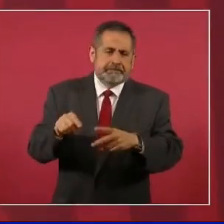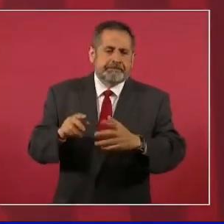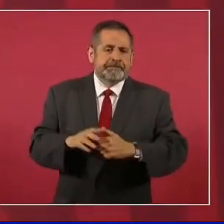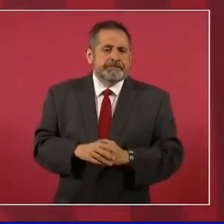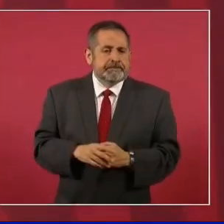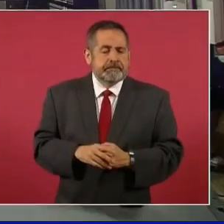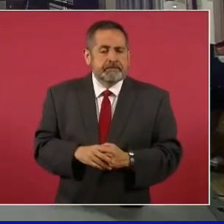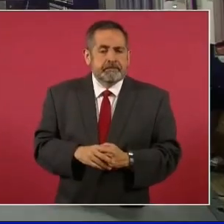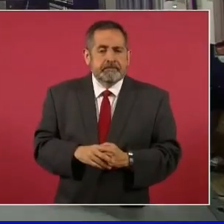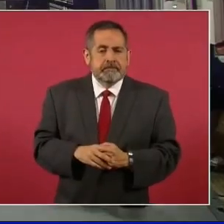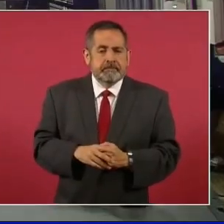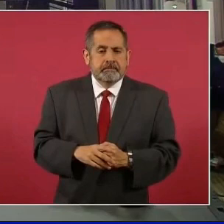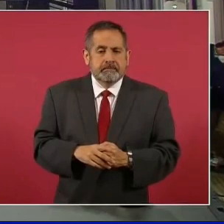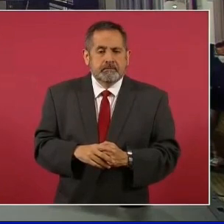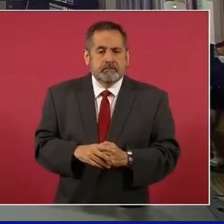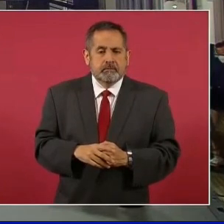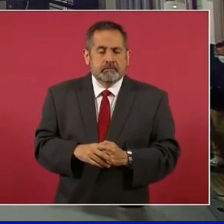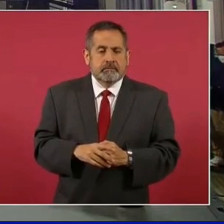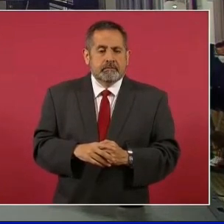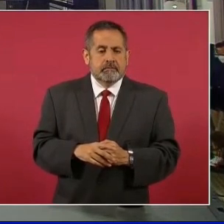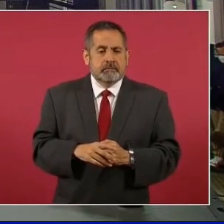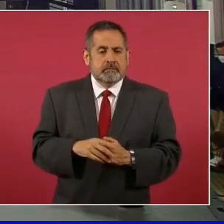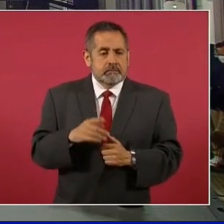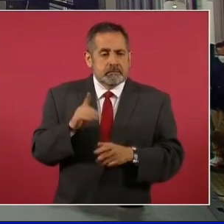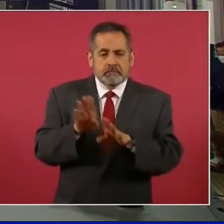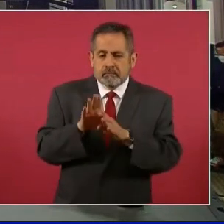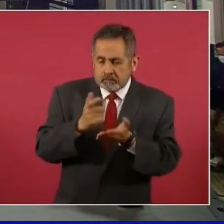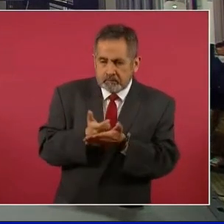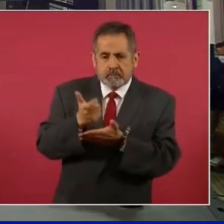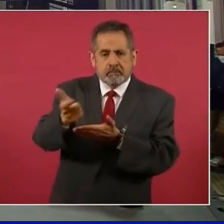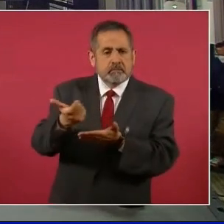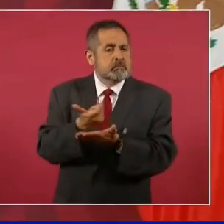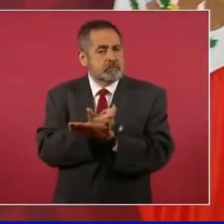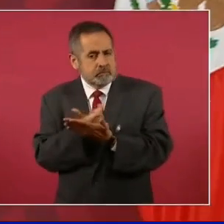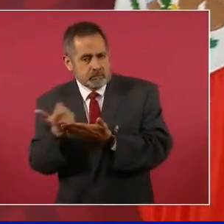No solo lo que se paga de sueldo,